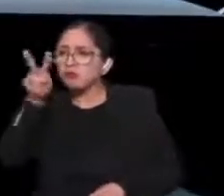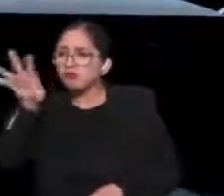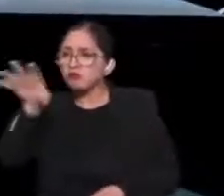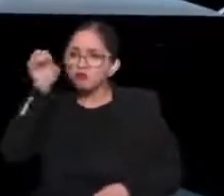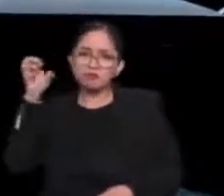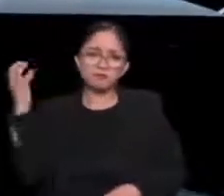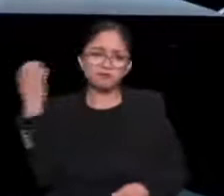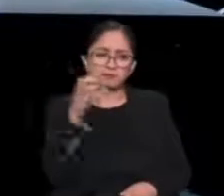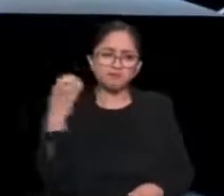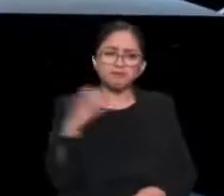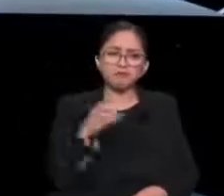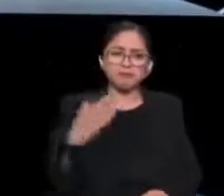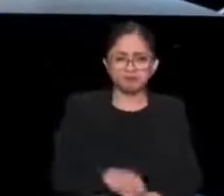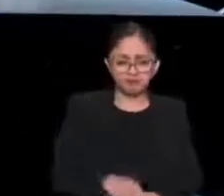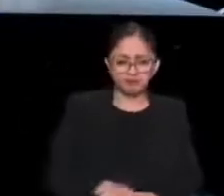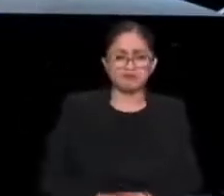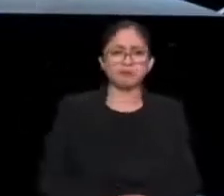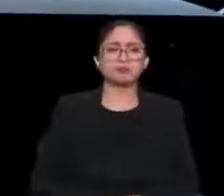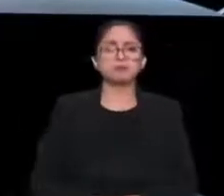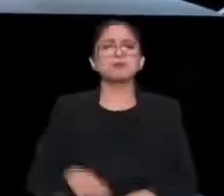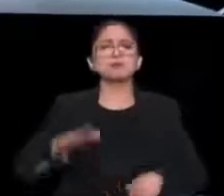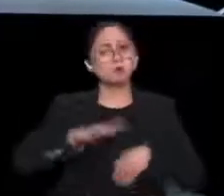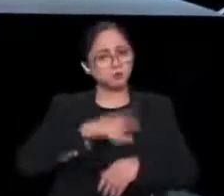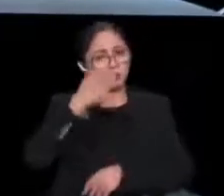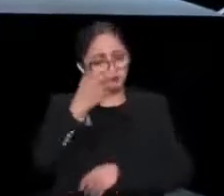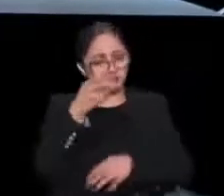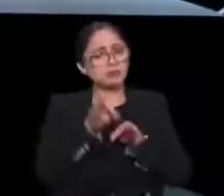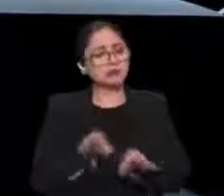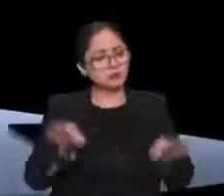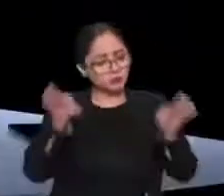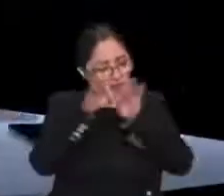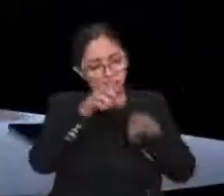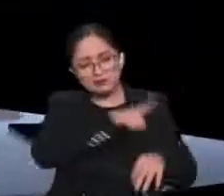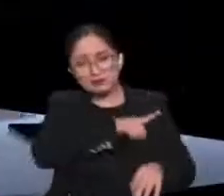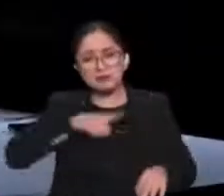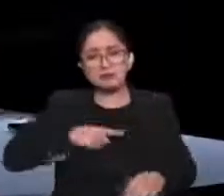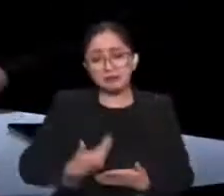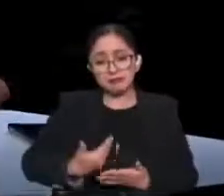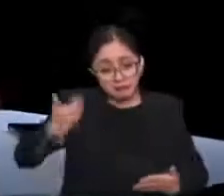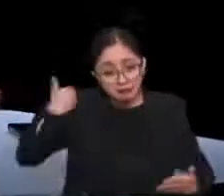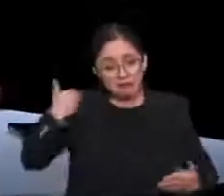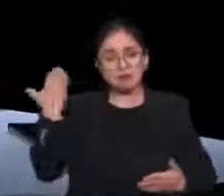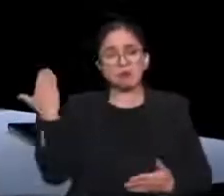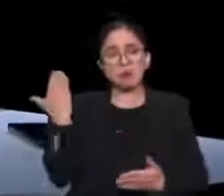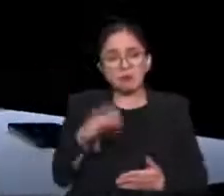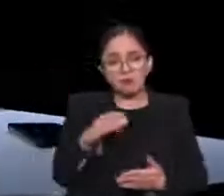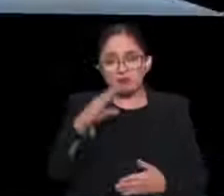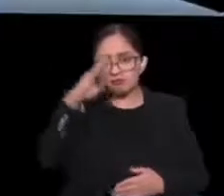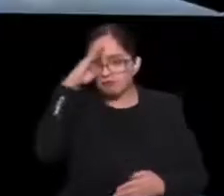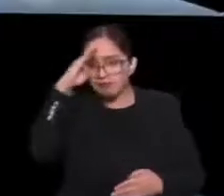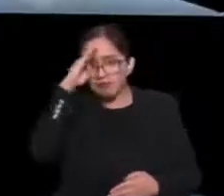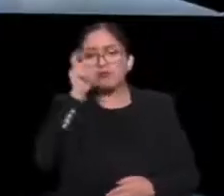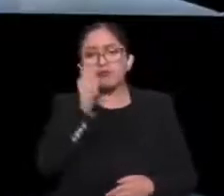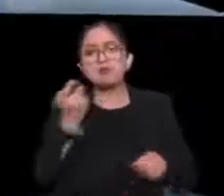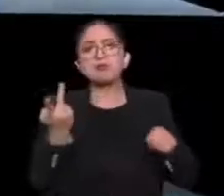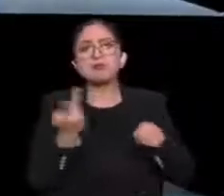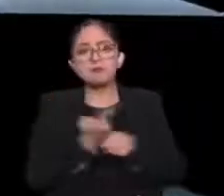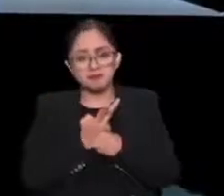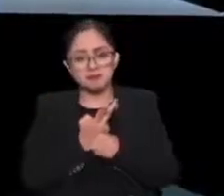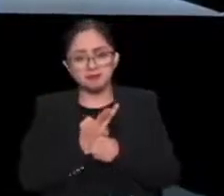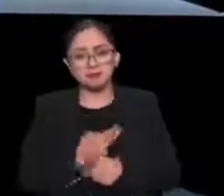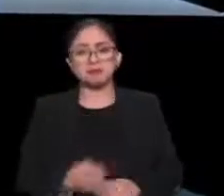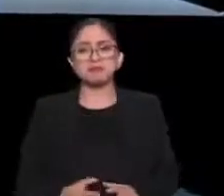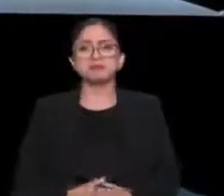pues Miguel. Y por eso es tan Alberto. importante justamente analizar y estar señalando este tipo de fenómenos. Inteligencia que se dan colectiva, tal de cual. manera